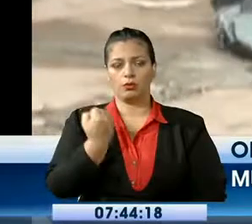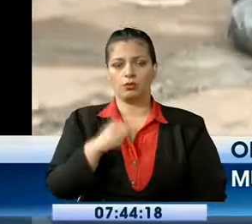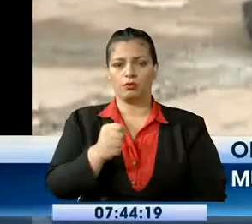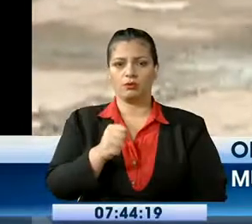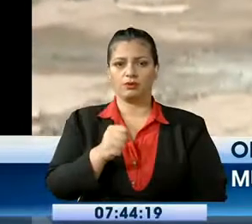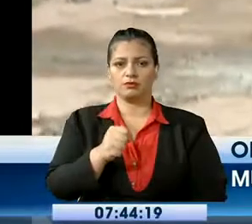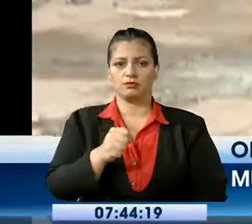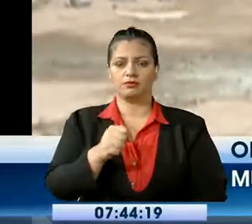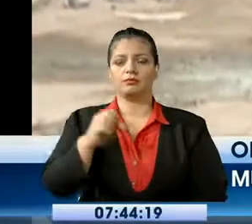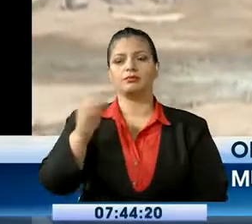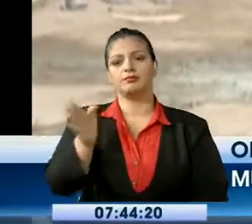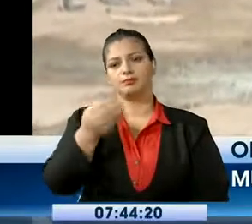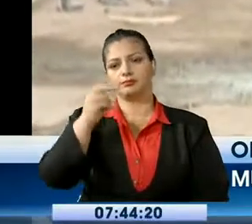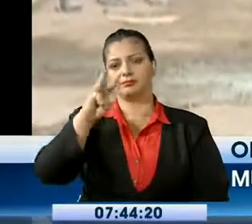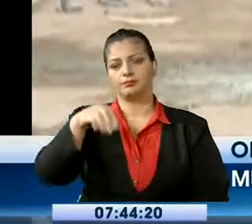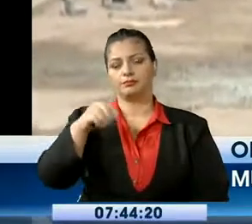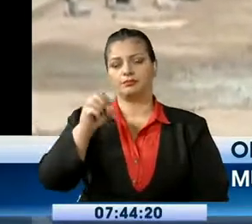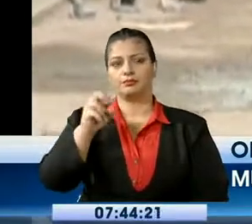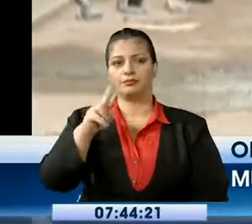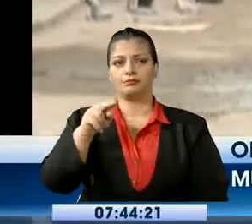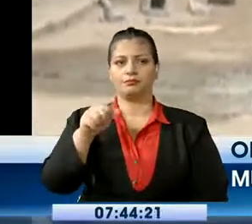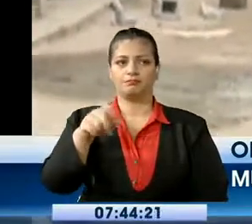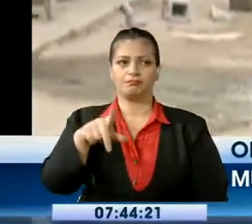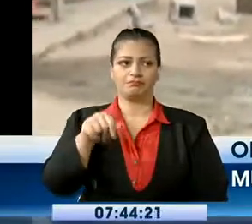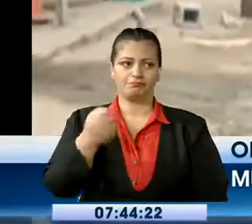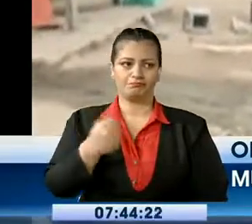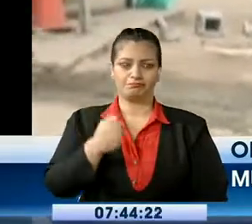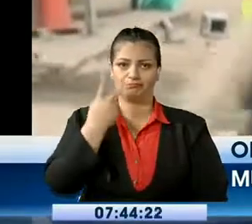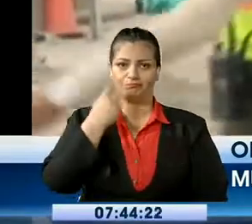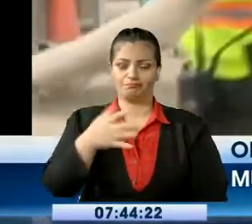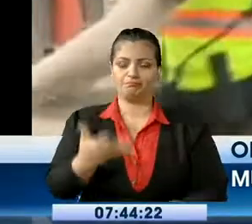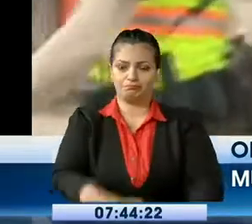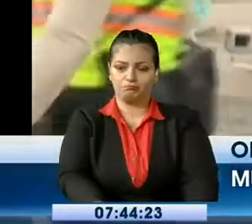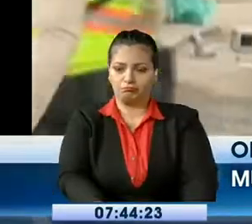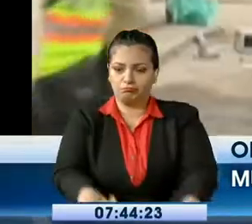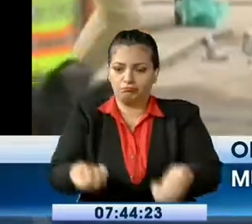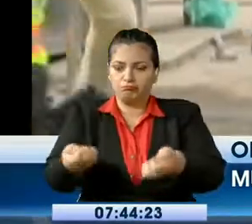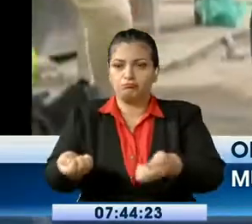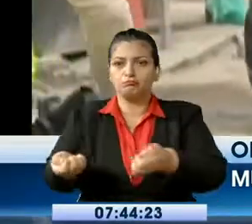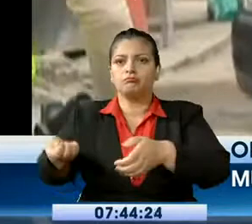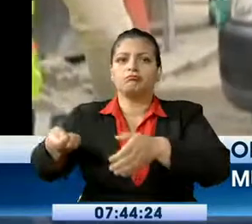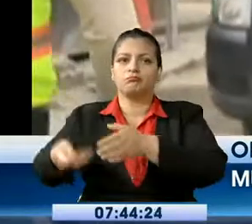fue retirado por los agentes de medicina legal y trasladado hasta la morgue para la necropsia de